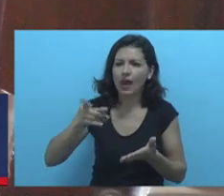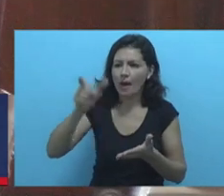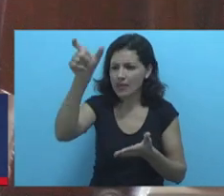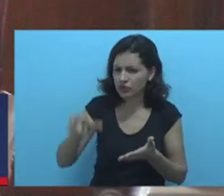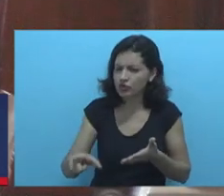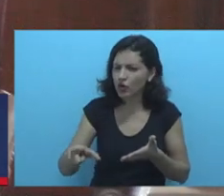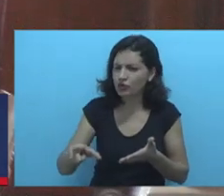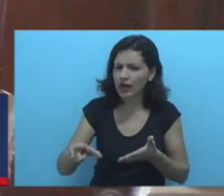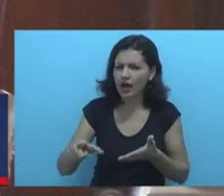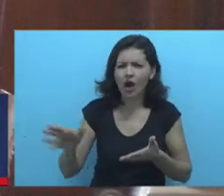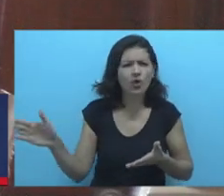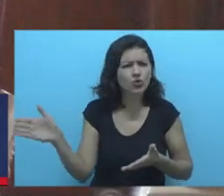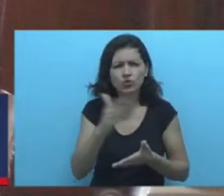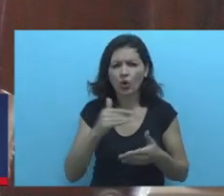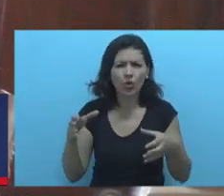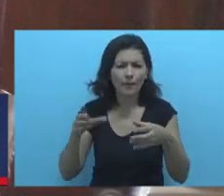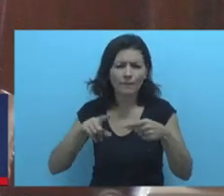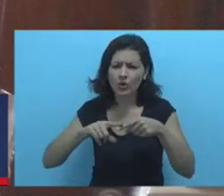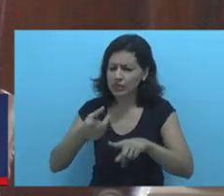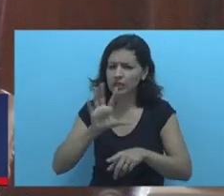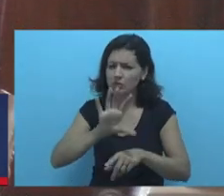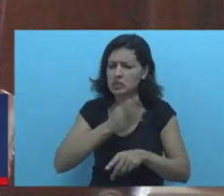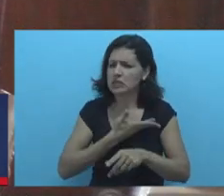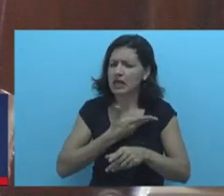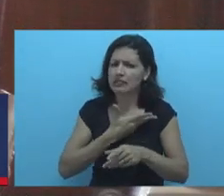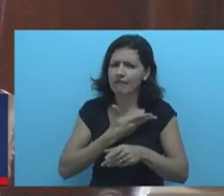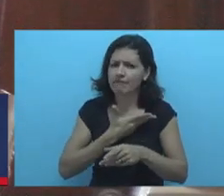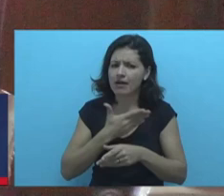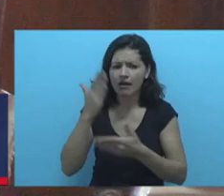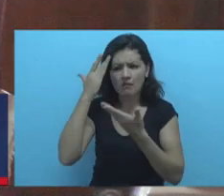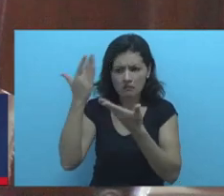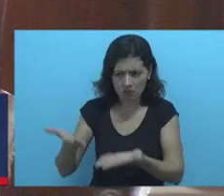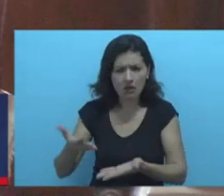ser honrada por todas las fuerzas políticas de la provincia de Santa Fe y